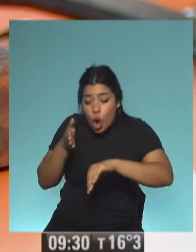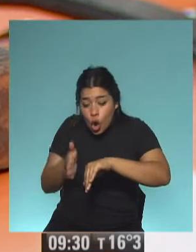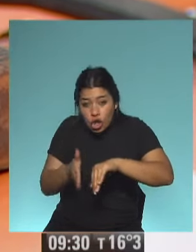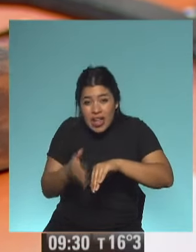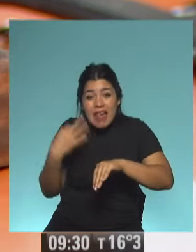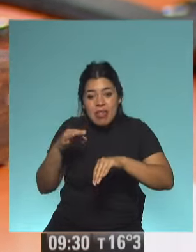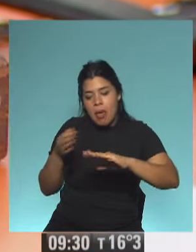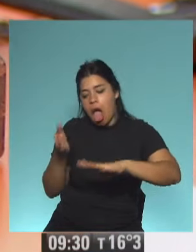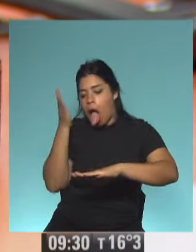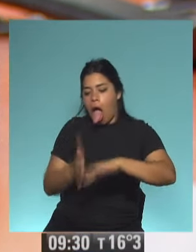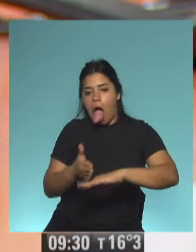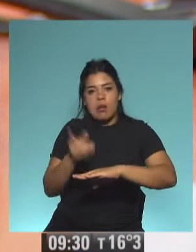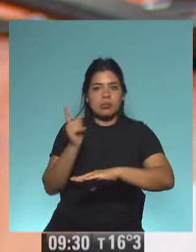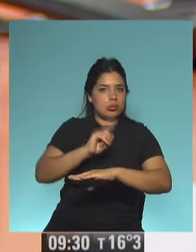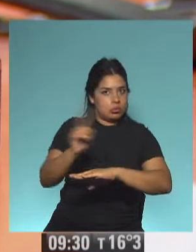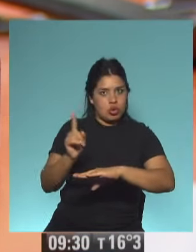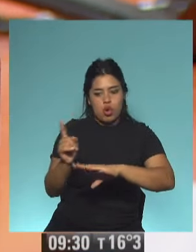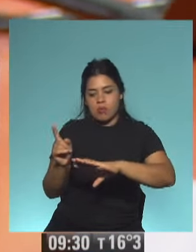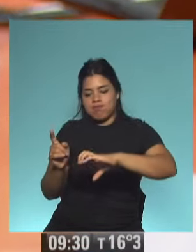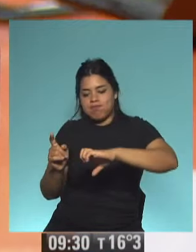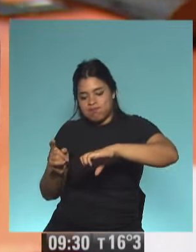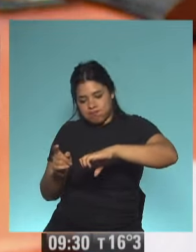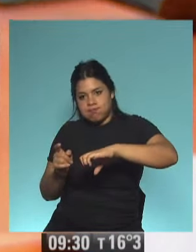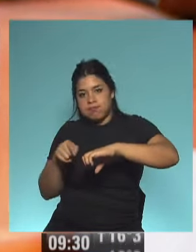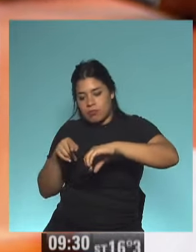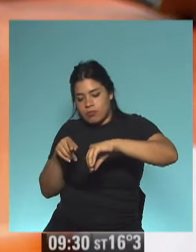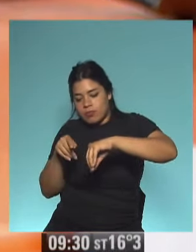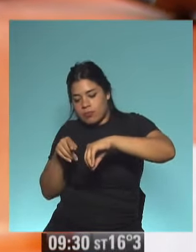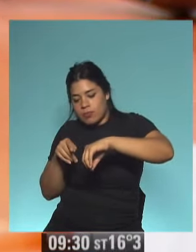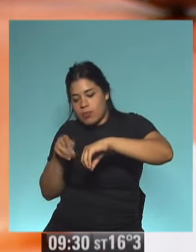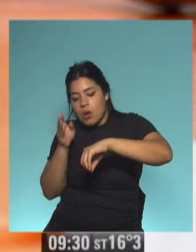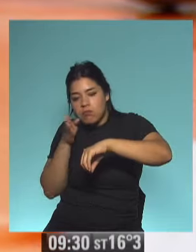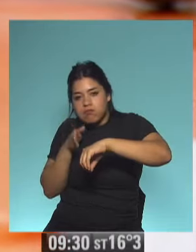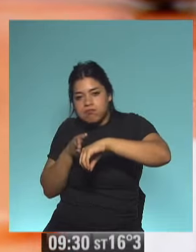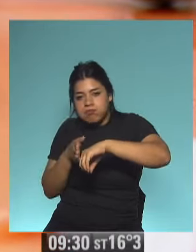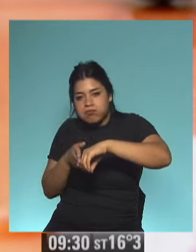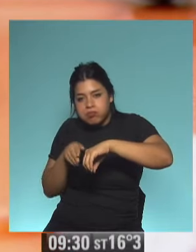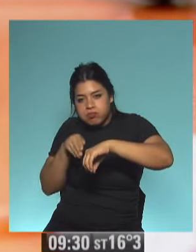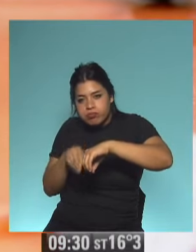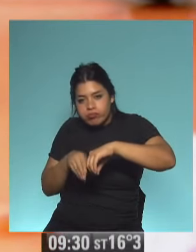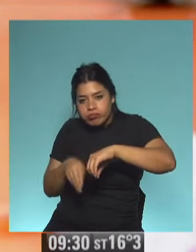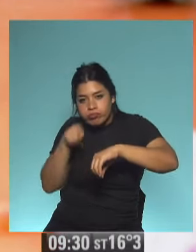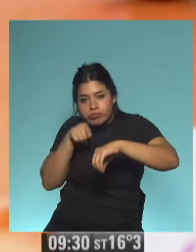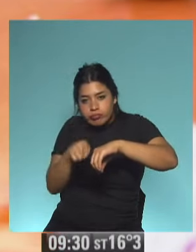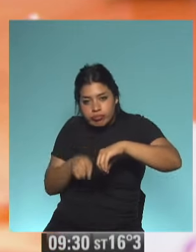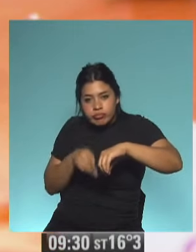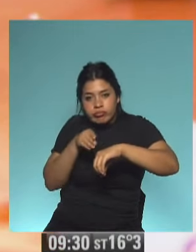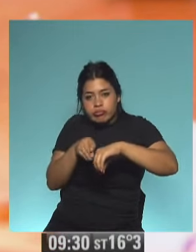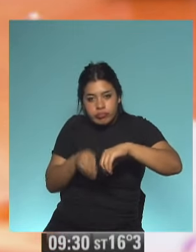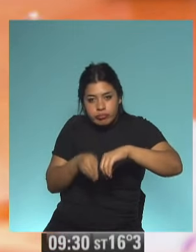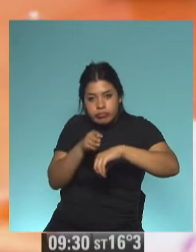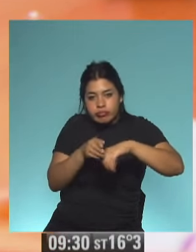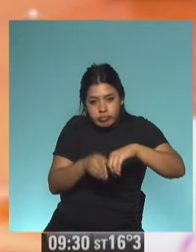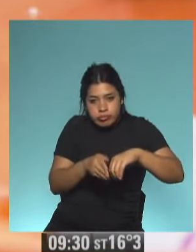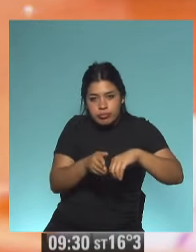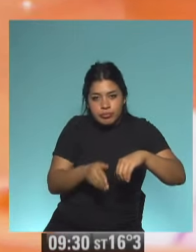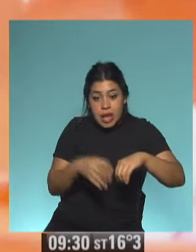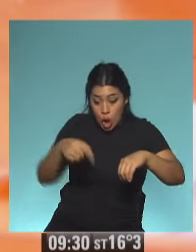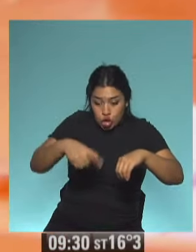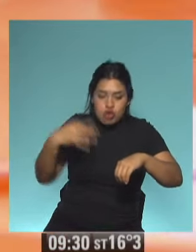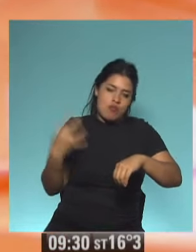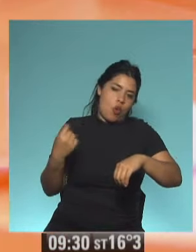para no cortarte. Mira qué bueno, sobre que no cortaste los cortando. Dedos. Muy con este bien. Cuchillo, si corto en cámara, soy un genio. Me van a llamar de cocineros argentinos. ¿Qué